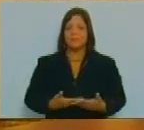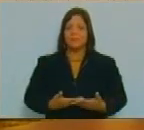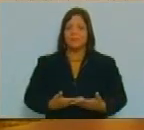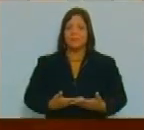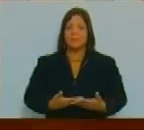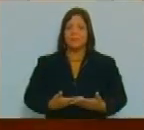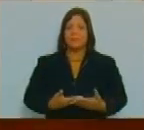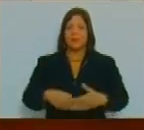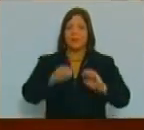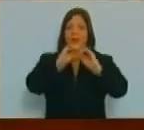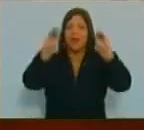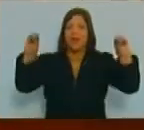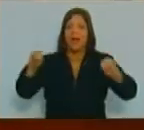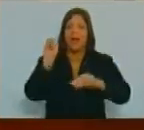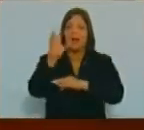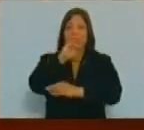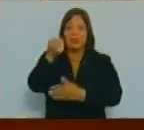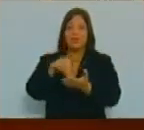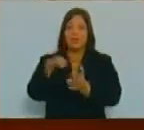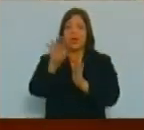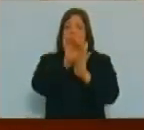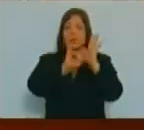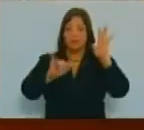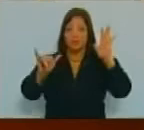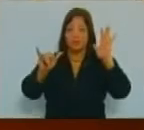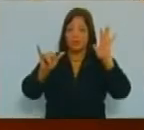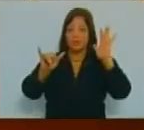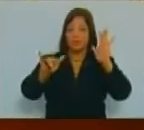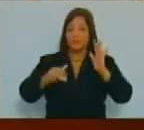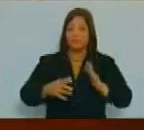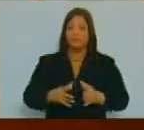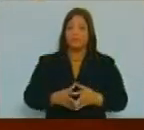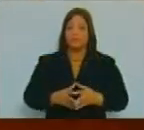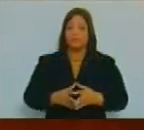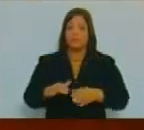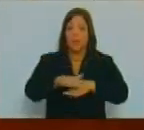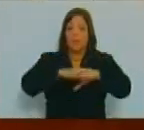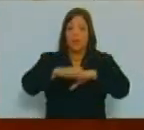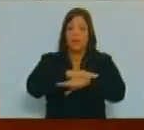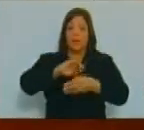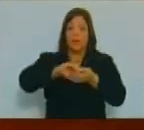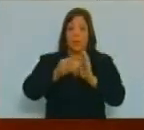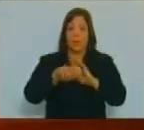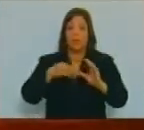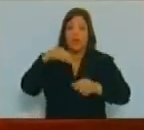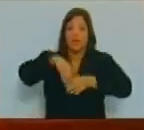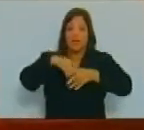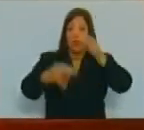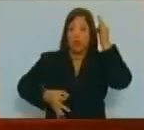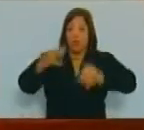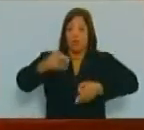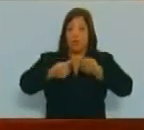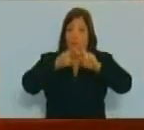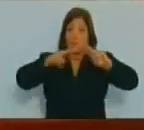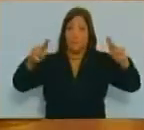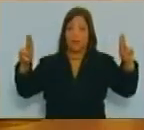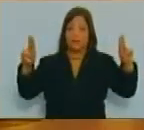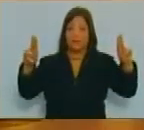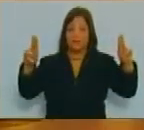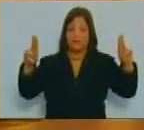la convocatoria a la asamblea nacional constituyente el ministerio del poder popular para relaciones interiores ticia